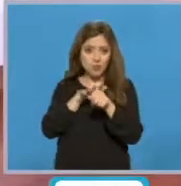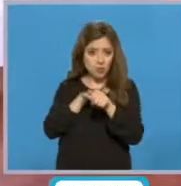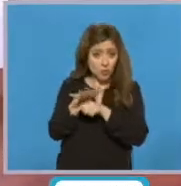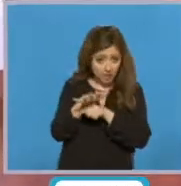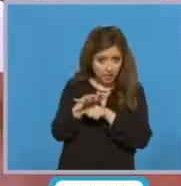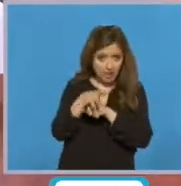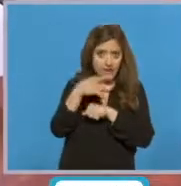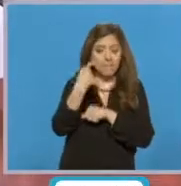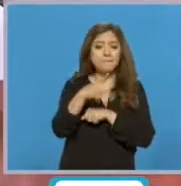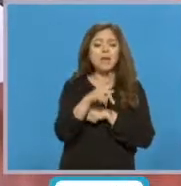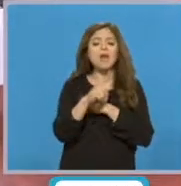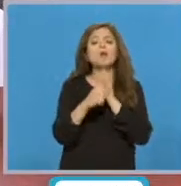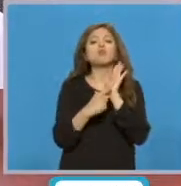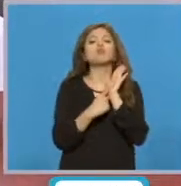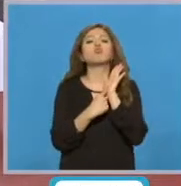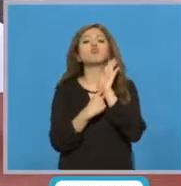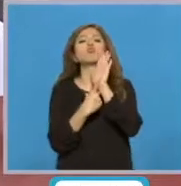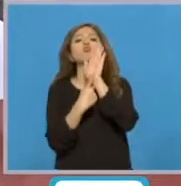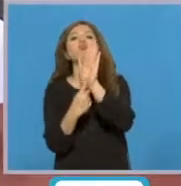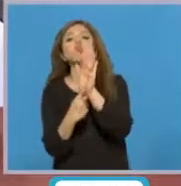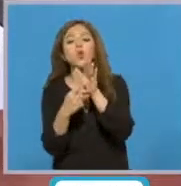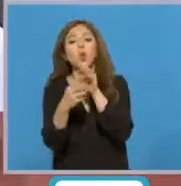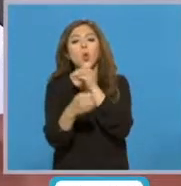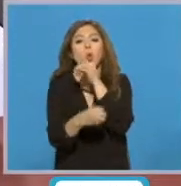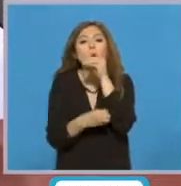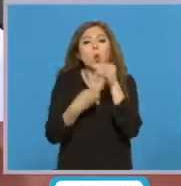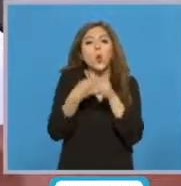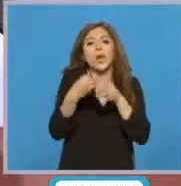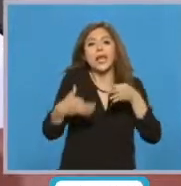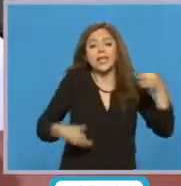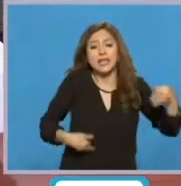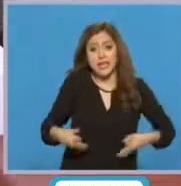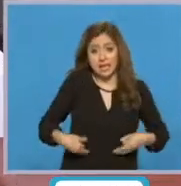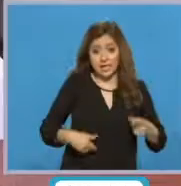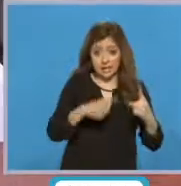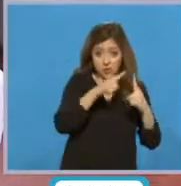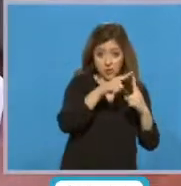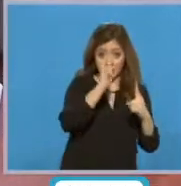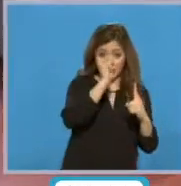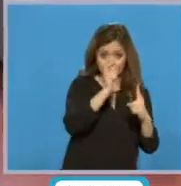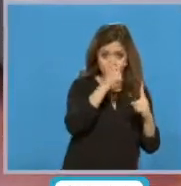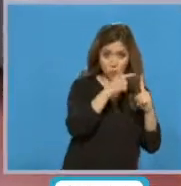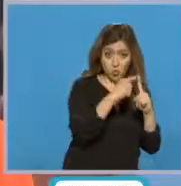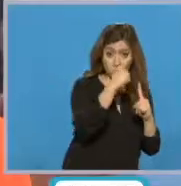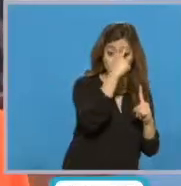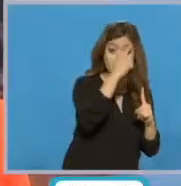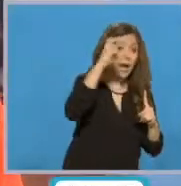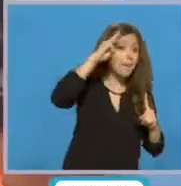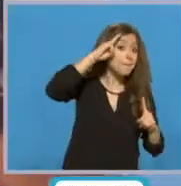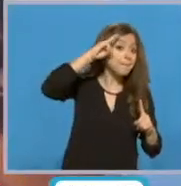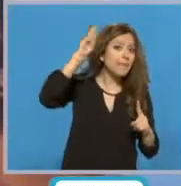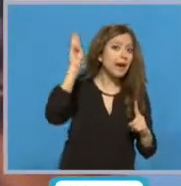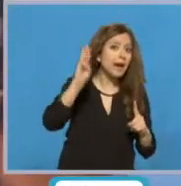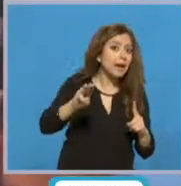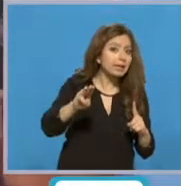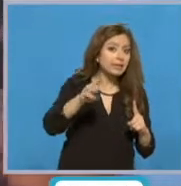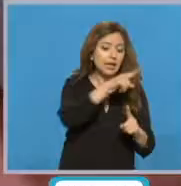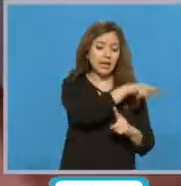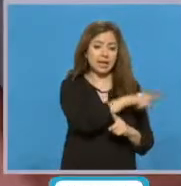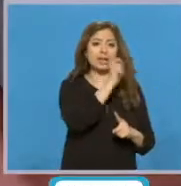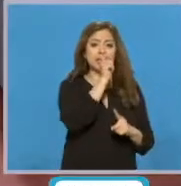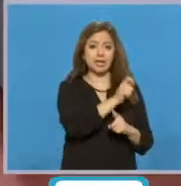esto presenta una complejidad entre una maestra de maestría en Derecho, mi alumna,